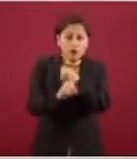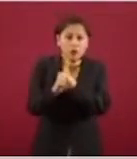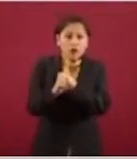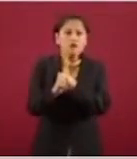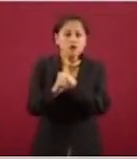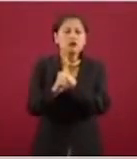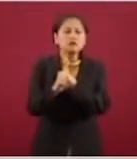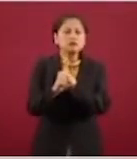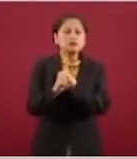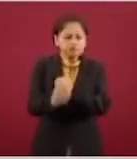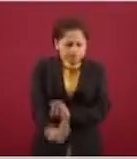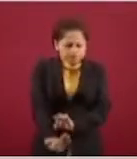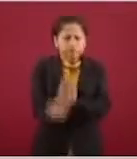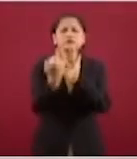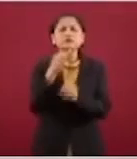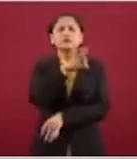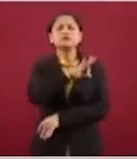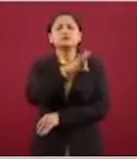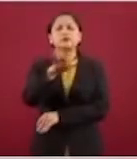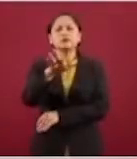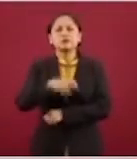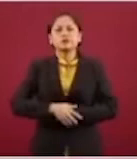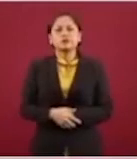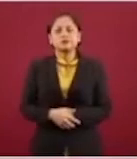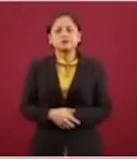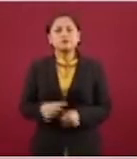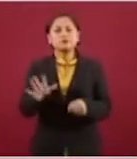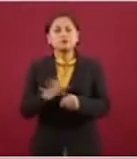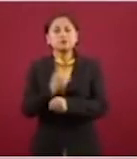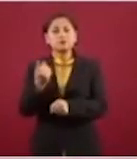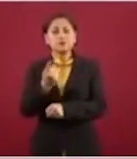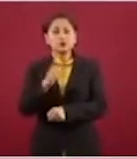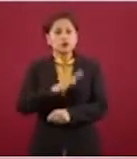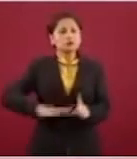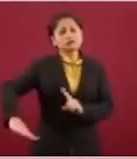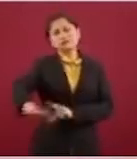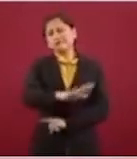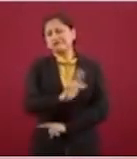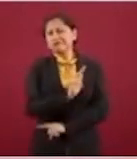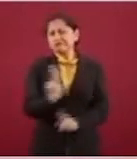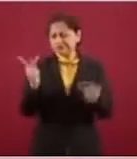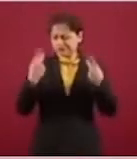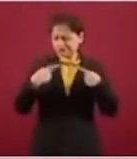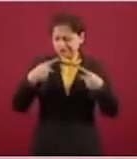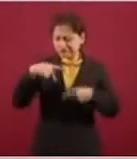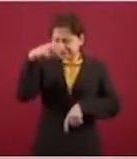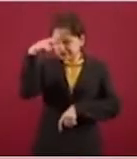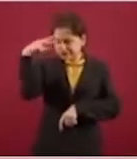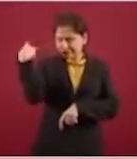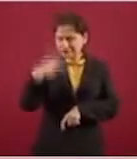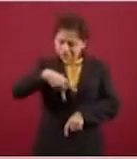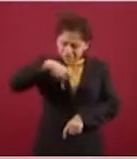enfrentar esta adversidad. El pueblo es mucha pieza. El pueblo de México